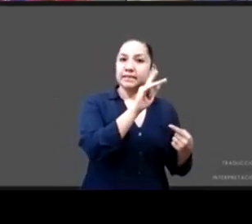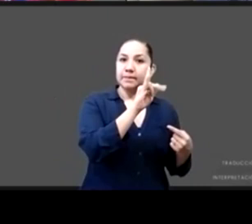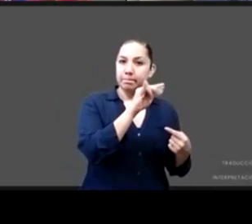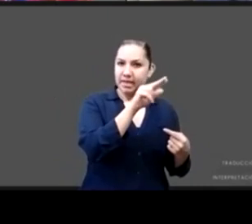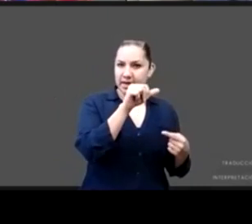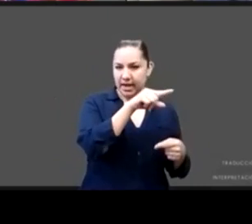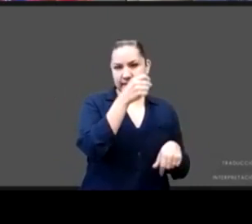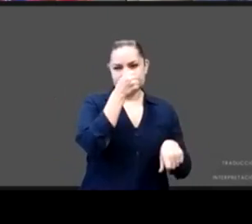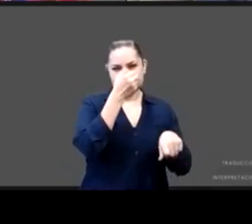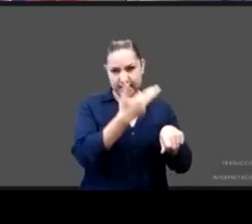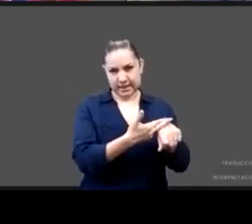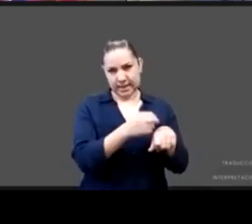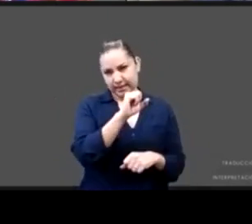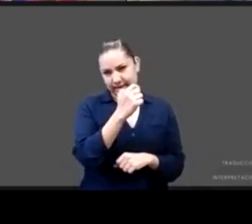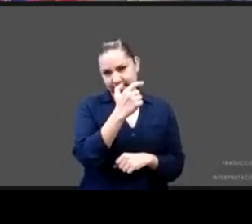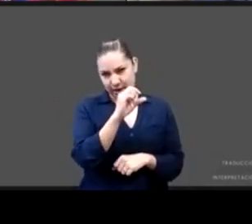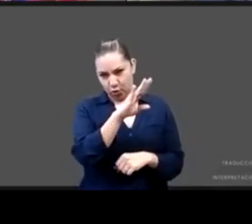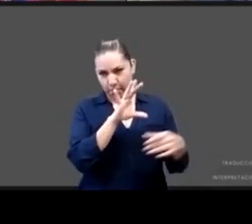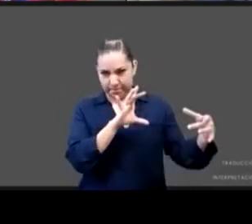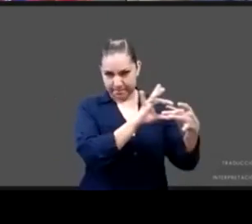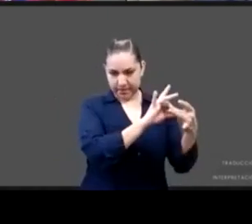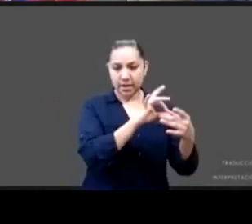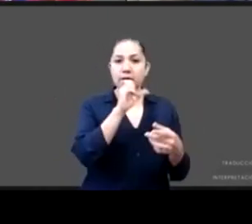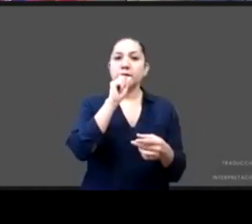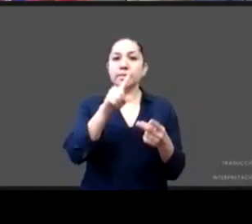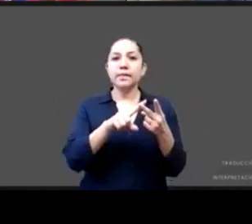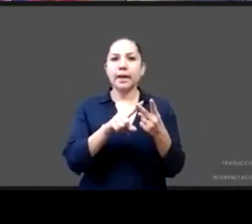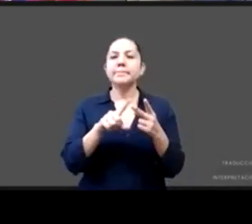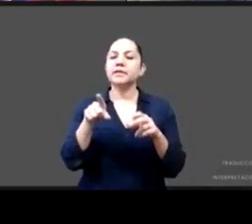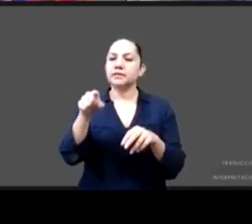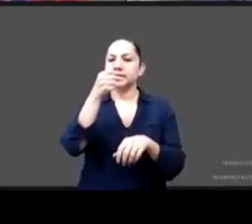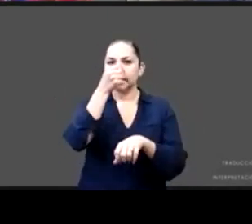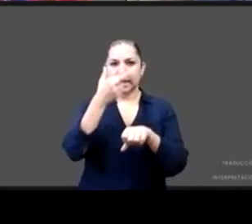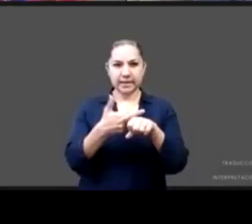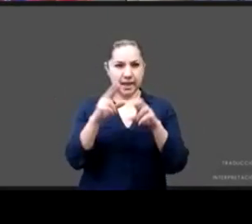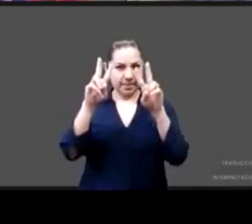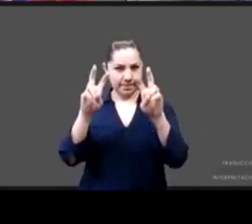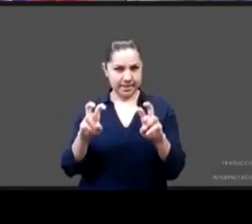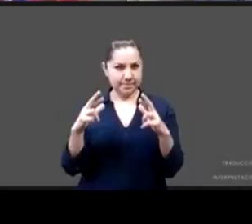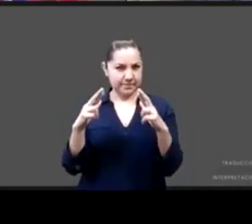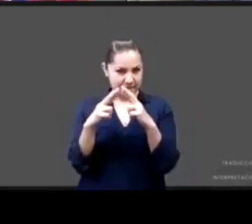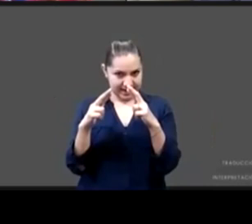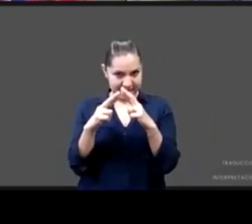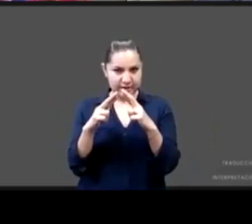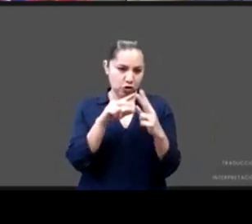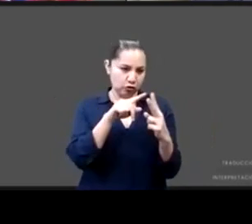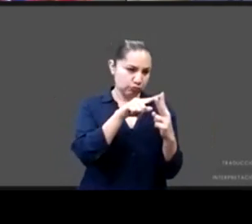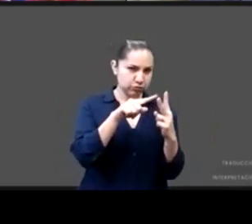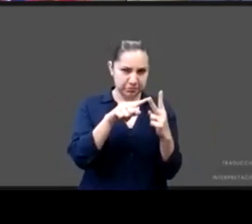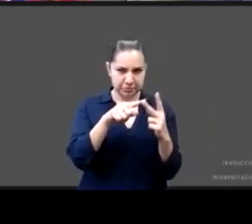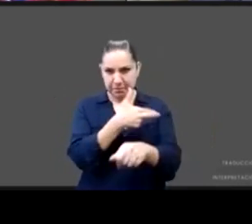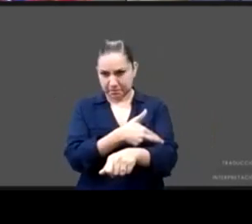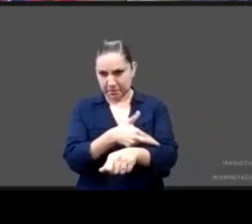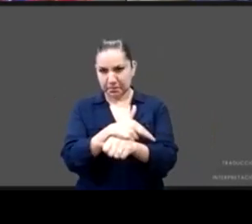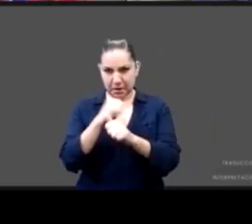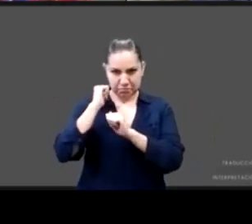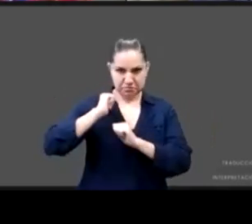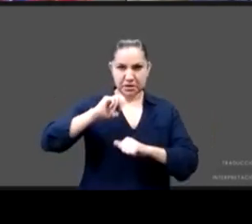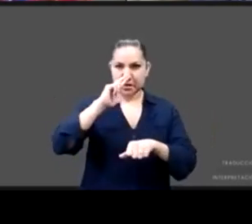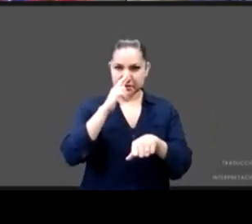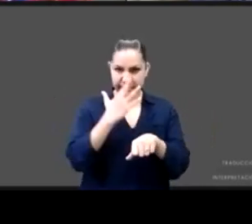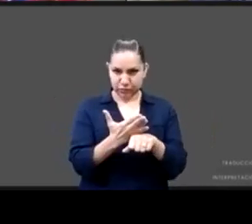Gobernación y la Subsecretaría de Asuntos Religiosos. Bueno, particularmente hoy vamos a